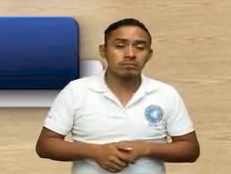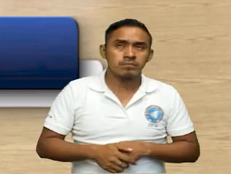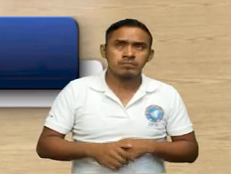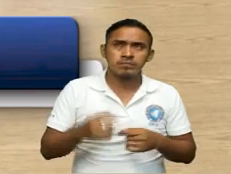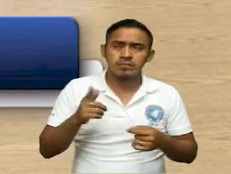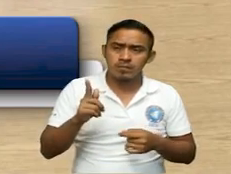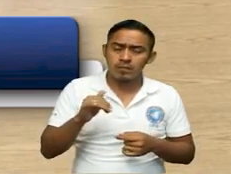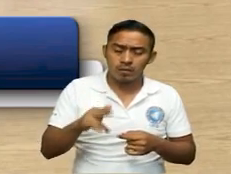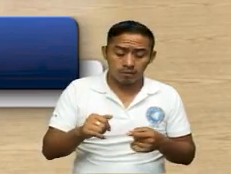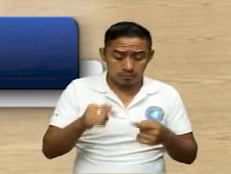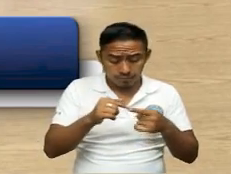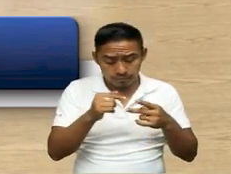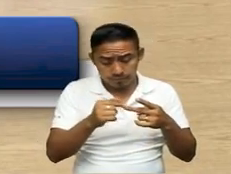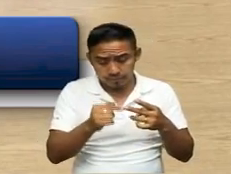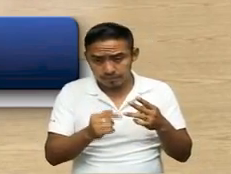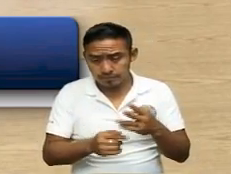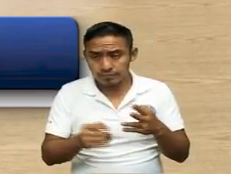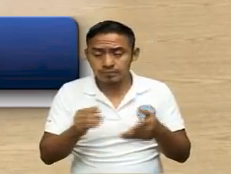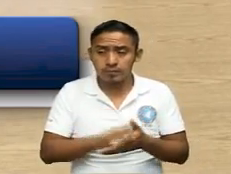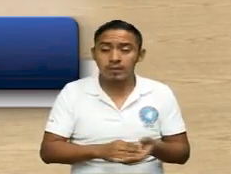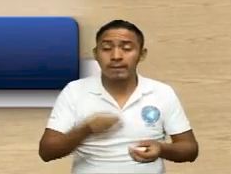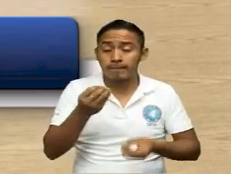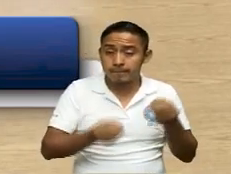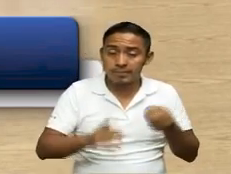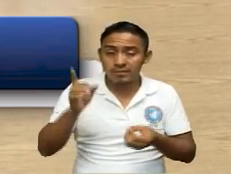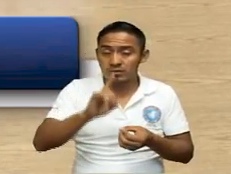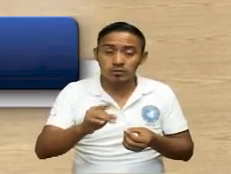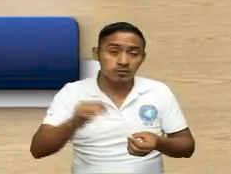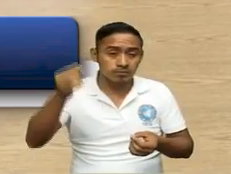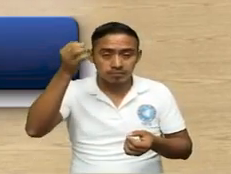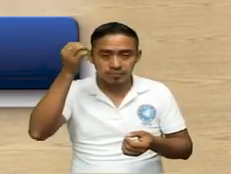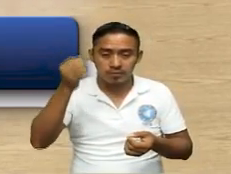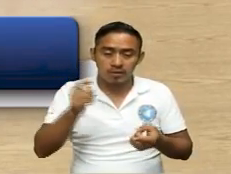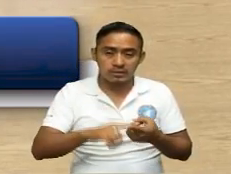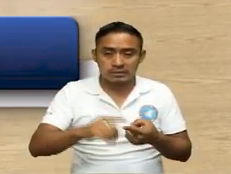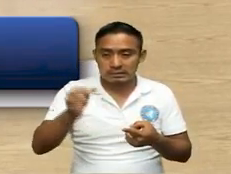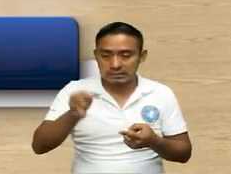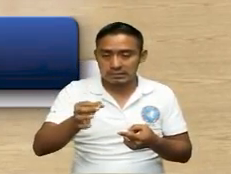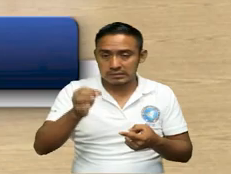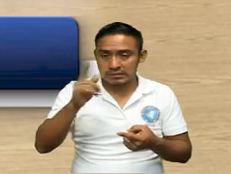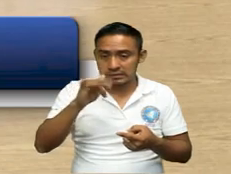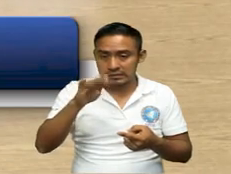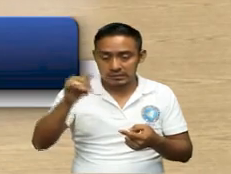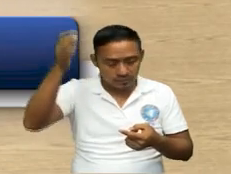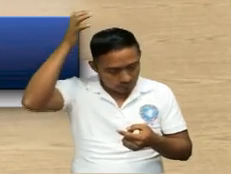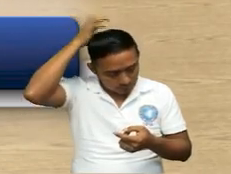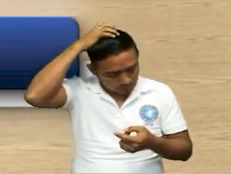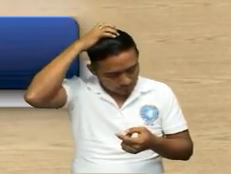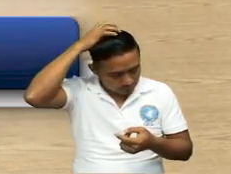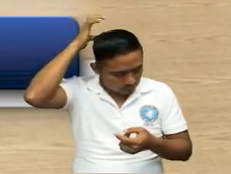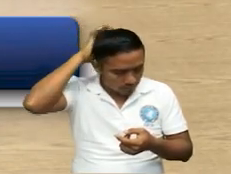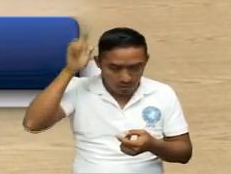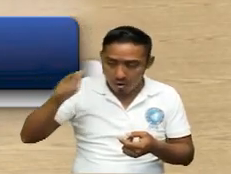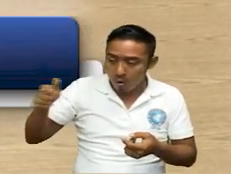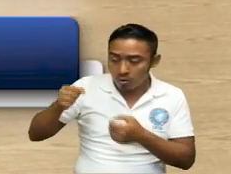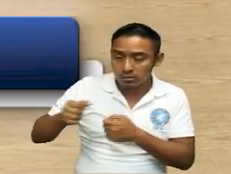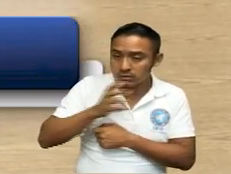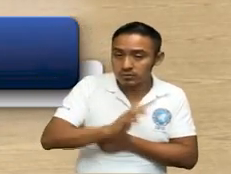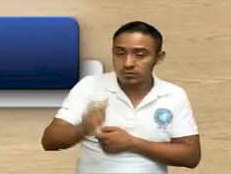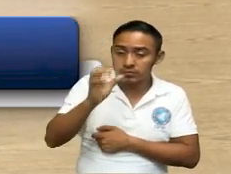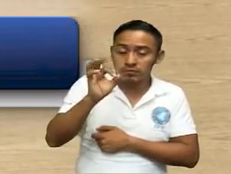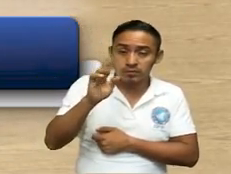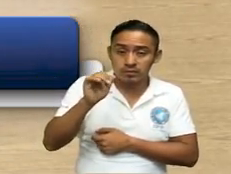montón de tiña en base al lugar donde aparece. Entonces tenemos la tiña de la cabeza o del cuero cabelludo, que es la que tenía Fernando.